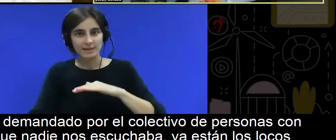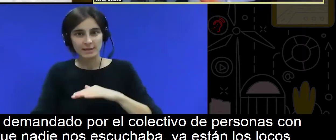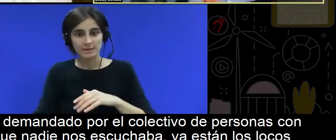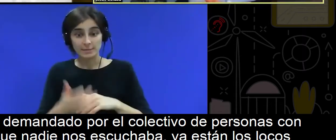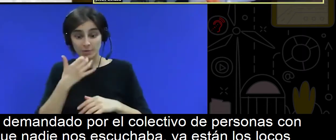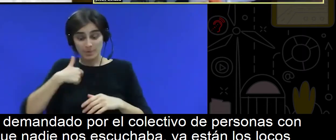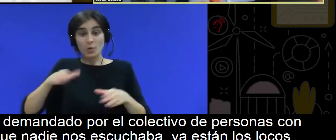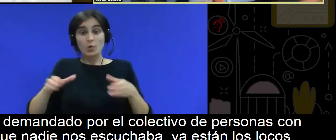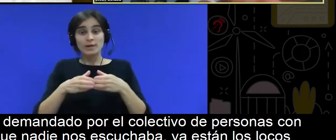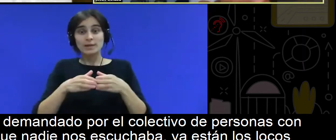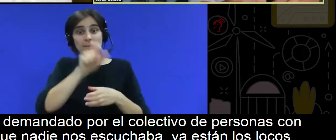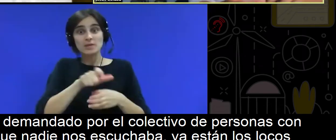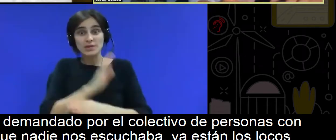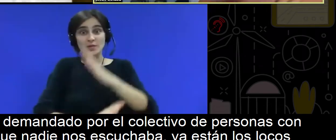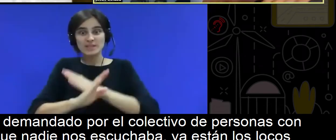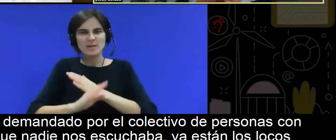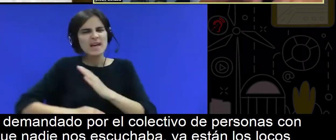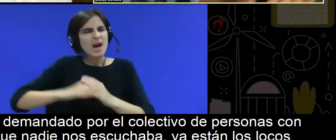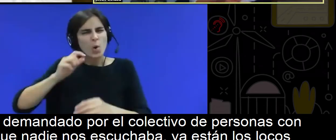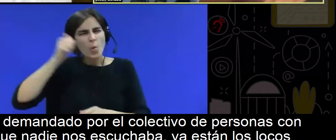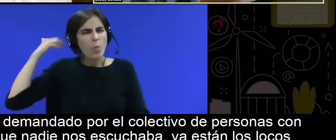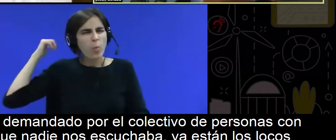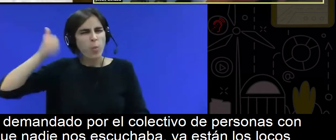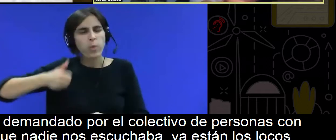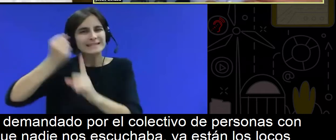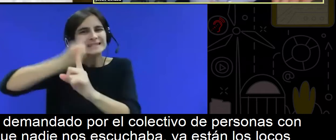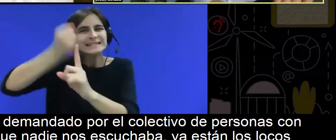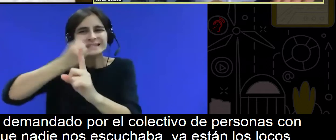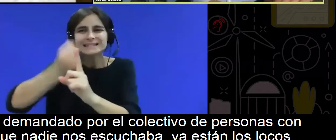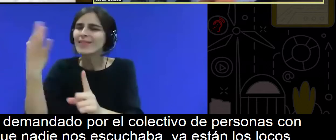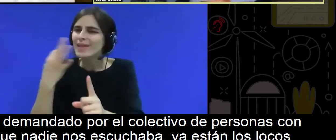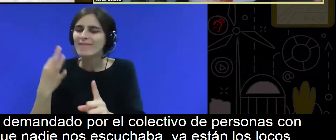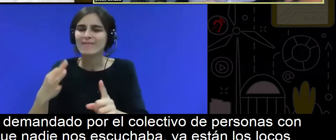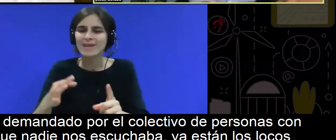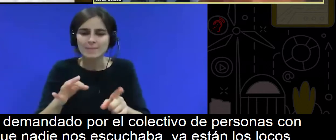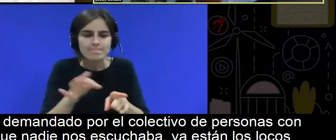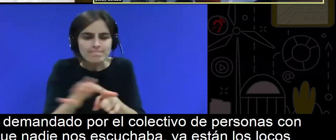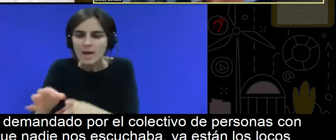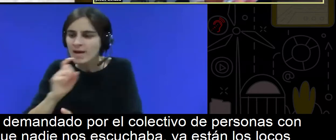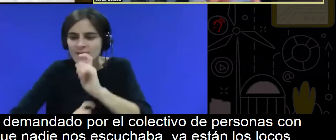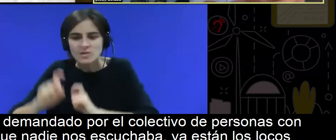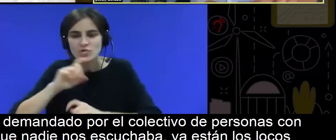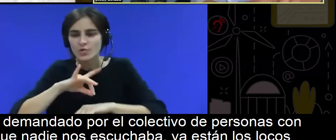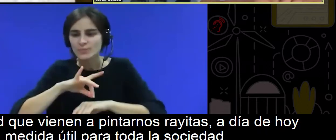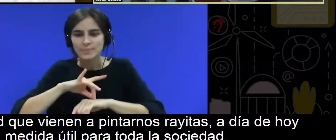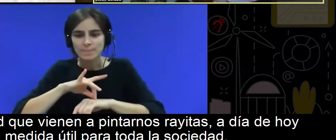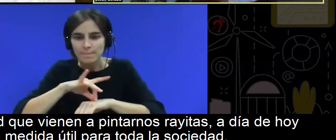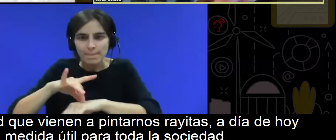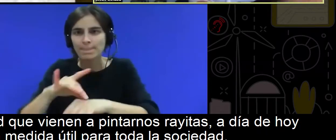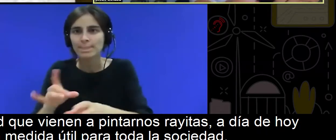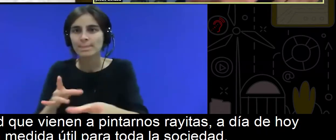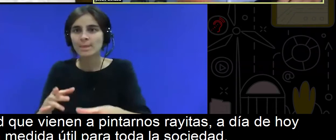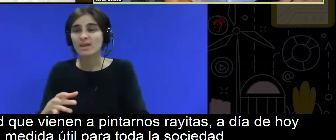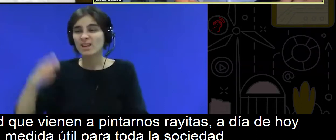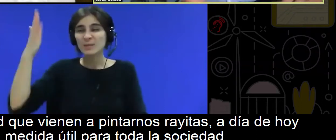colectivo de personas con discapacidad y que nos hacían caso omiso, es decir, nadie nos escuchaba, ya estaban los locos de la discapacidad que vienen